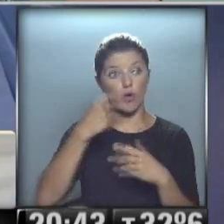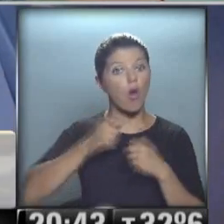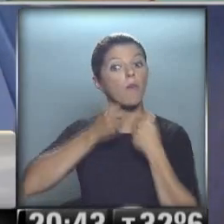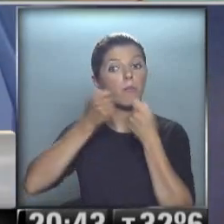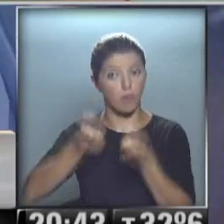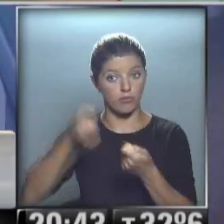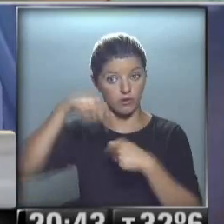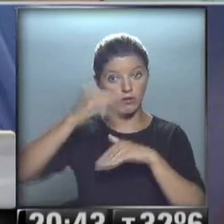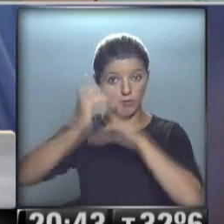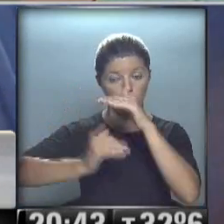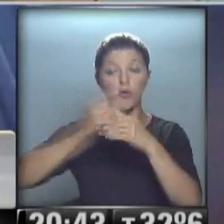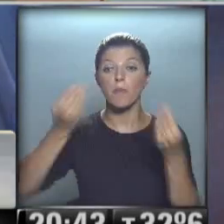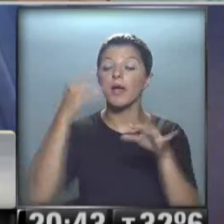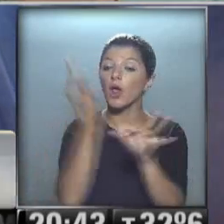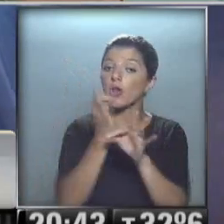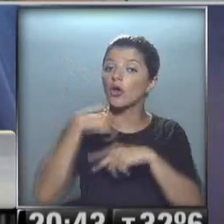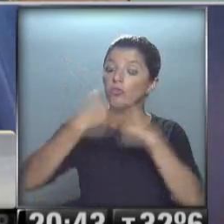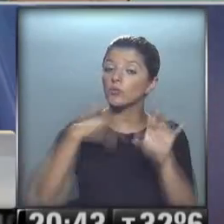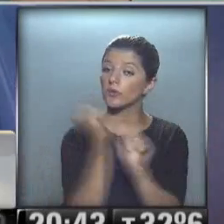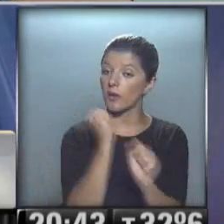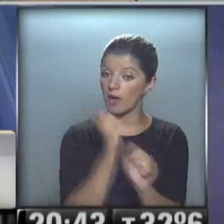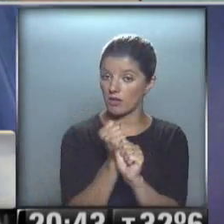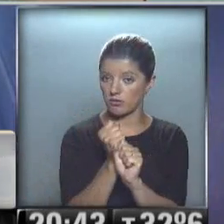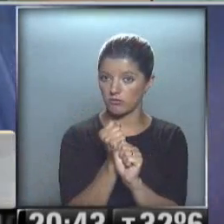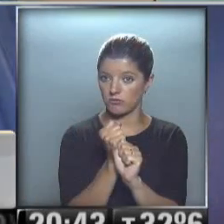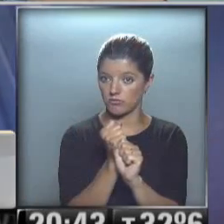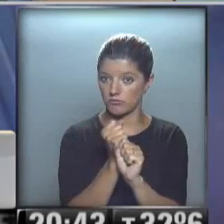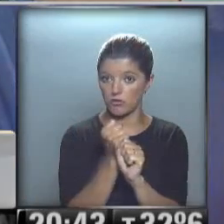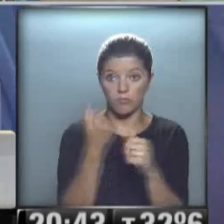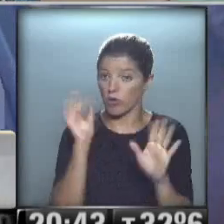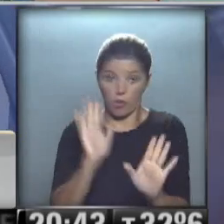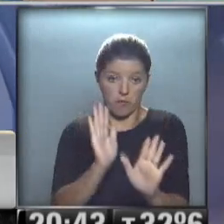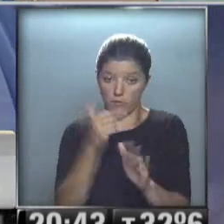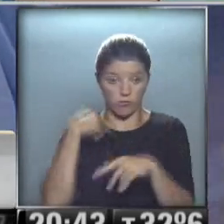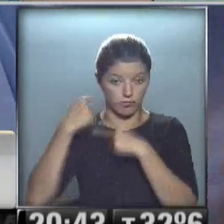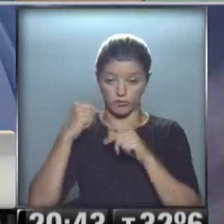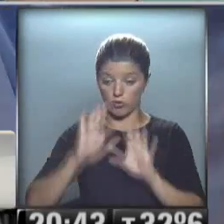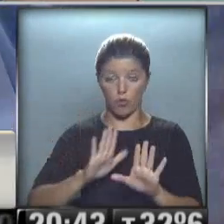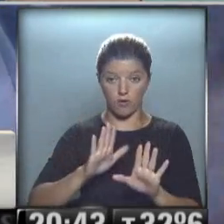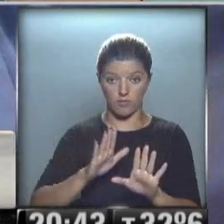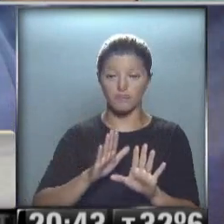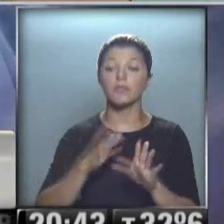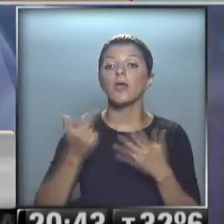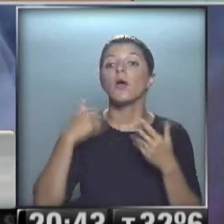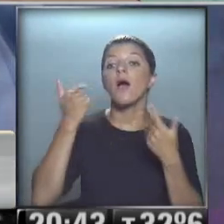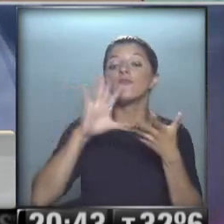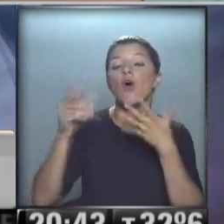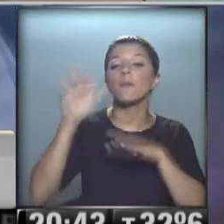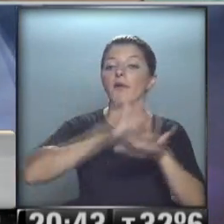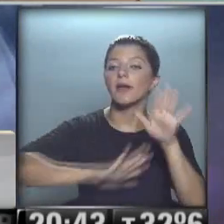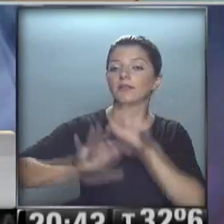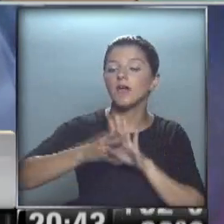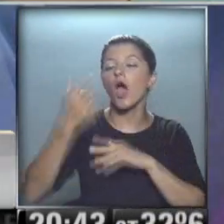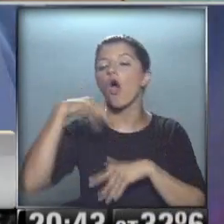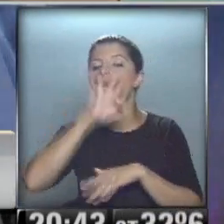en este proceso para que el colegio siga funcionando como venía funcionando hasta ahora, más allá de la forma organizativa,